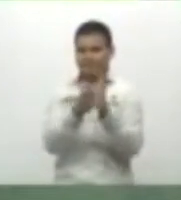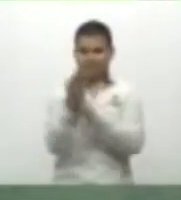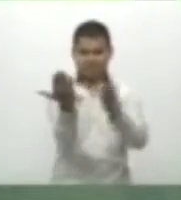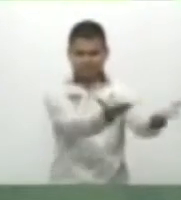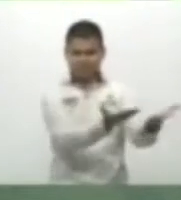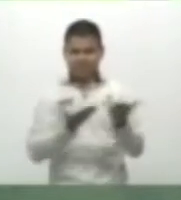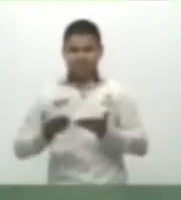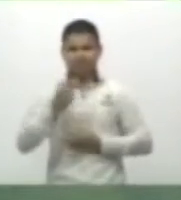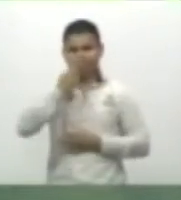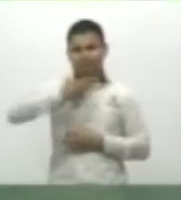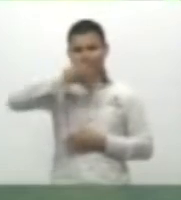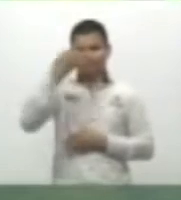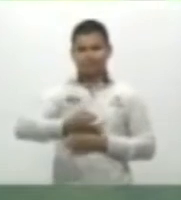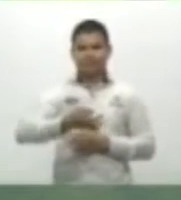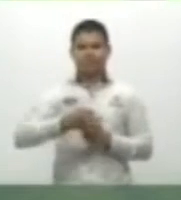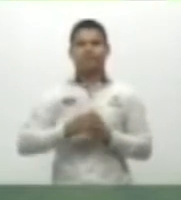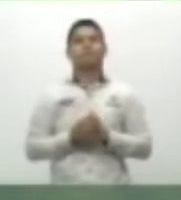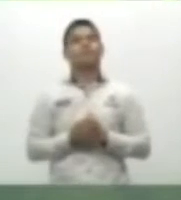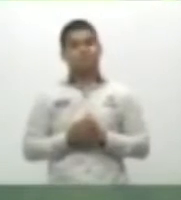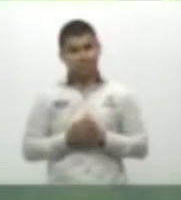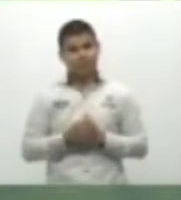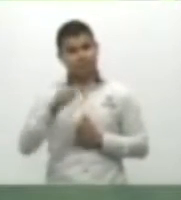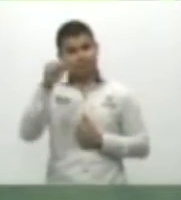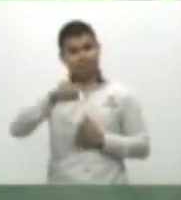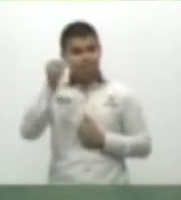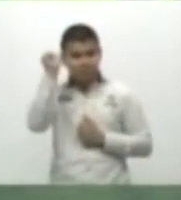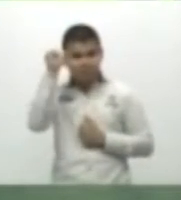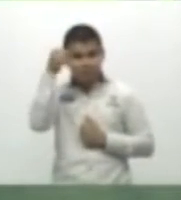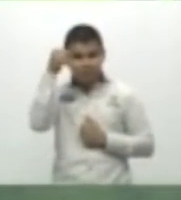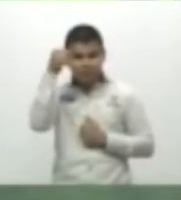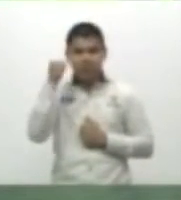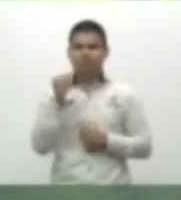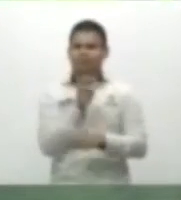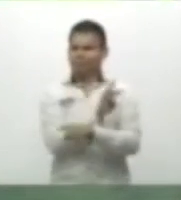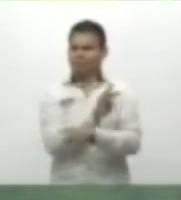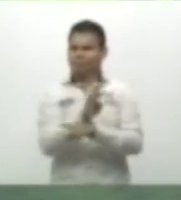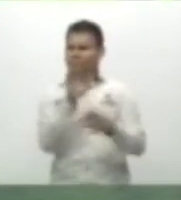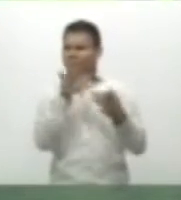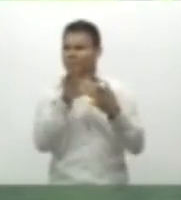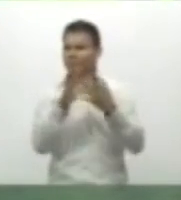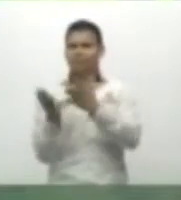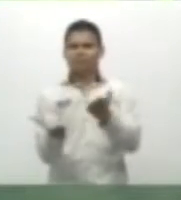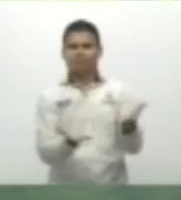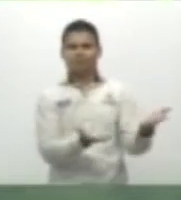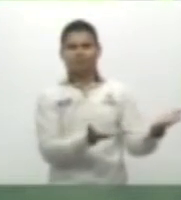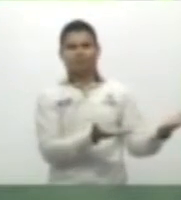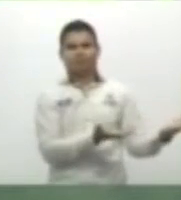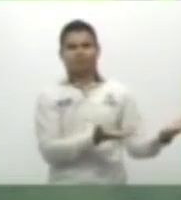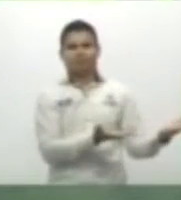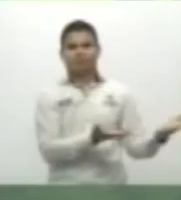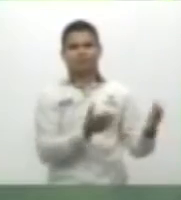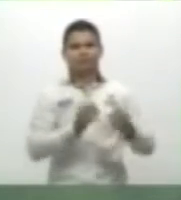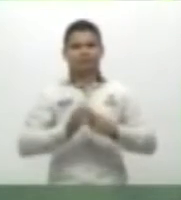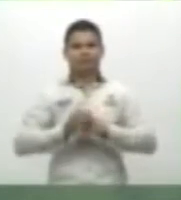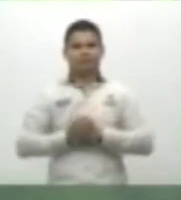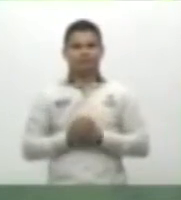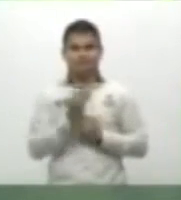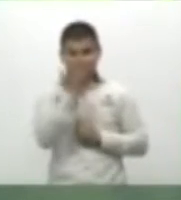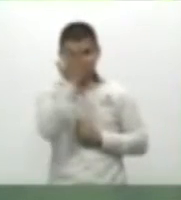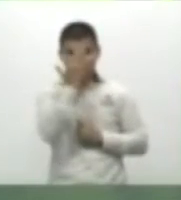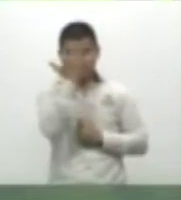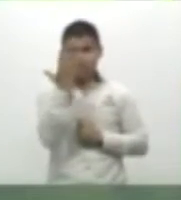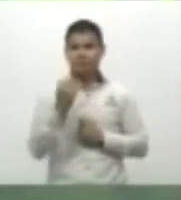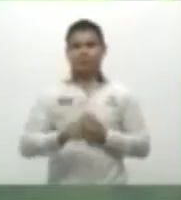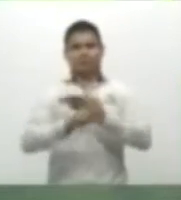a nuestro compromiso con la verdad. Como siempre, recuerden que estamos en nuestro canal aliado, es www.lasnoticias.co. En Facebook nos